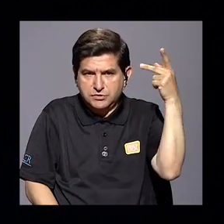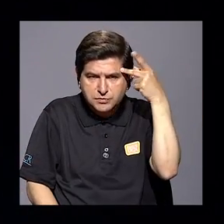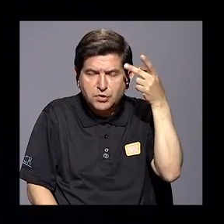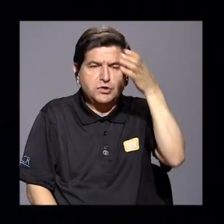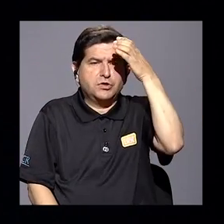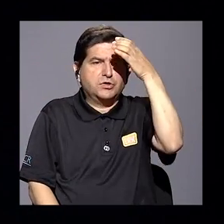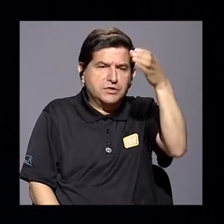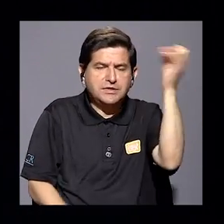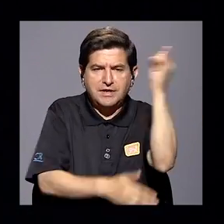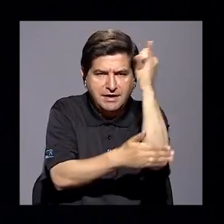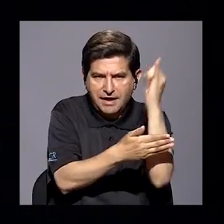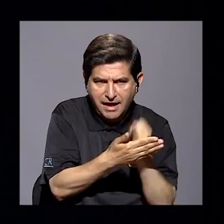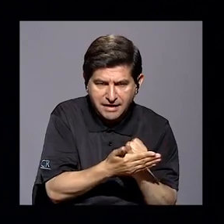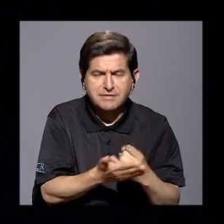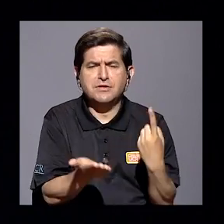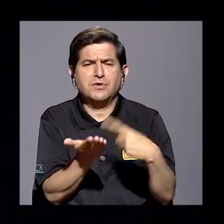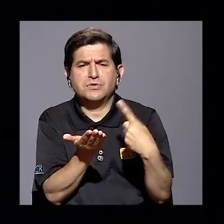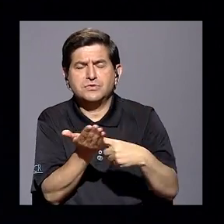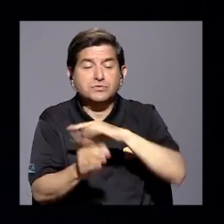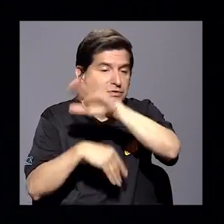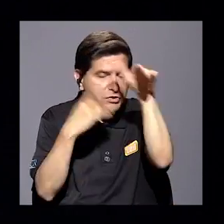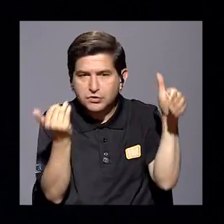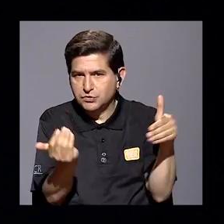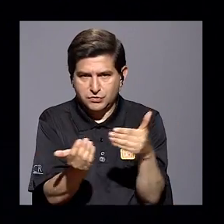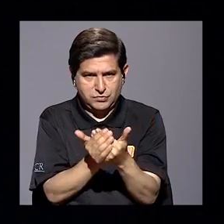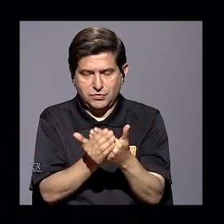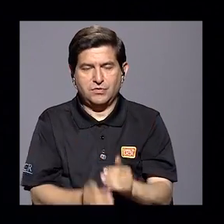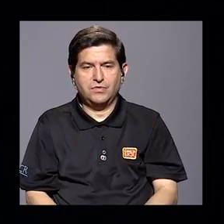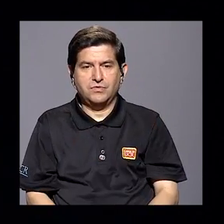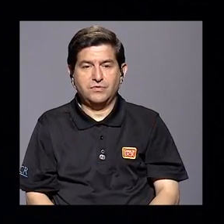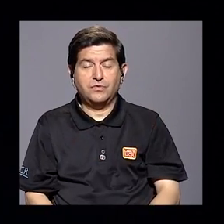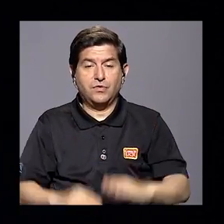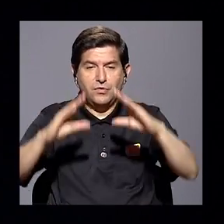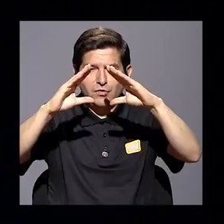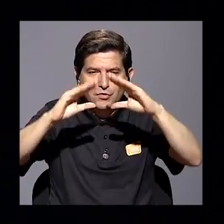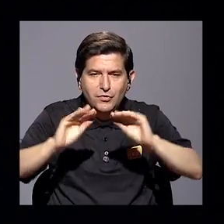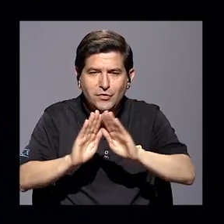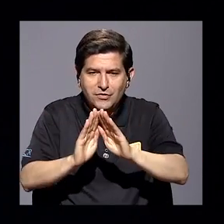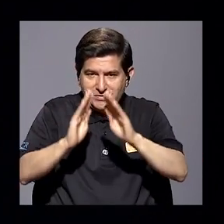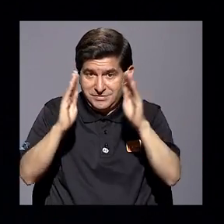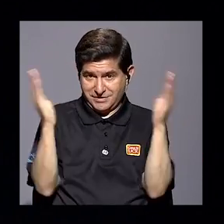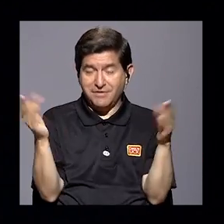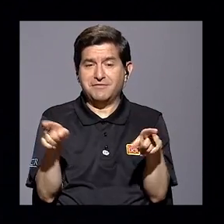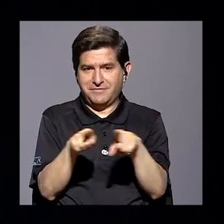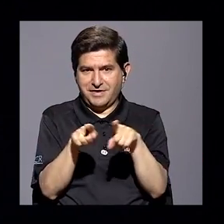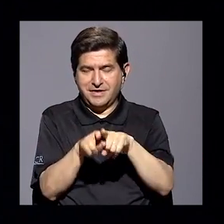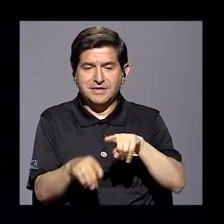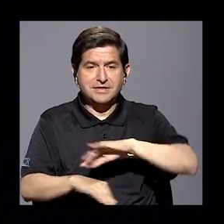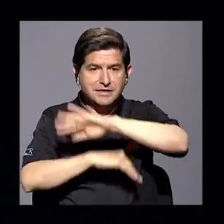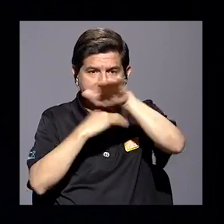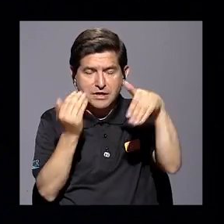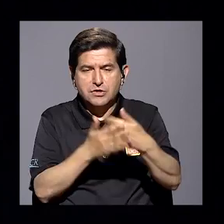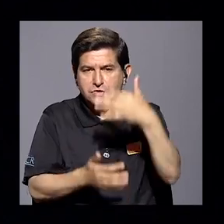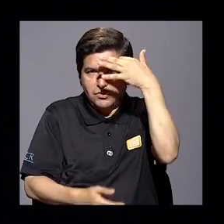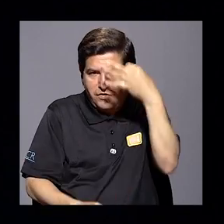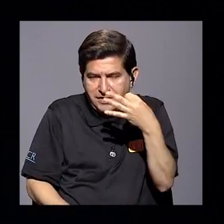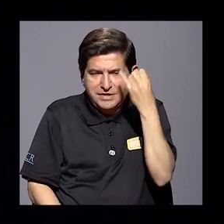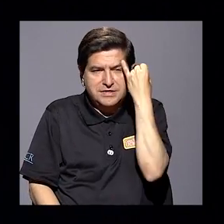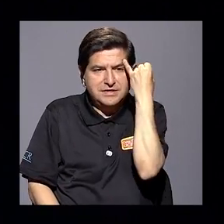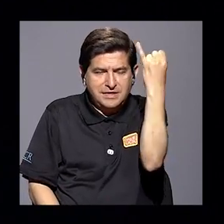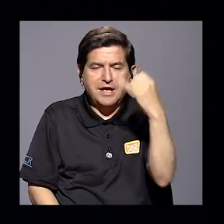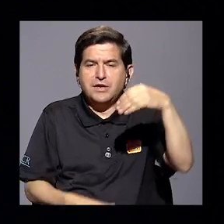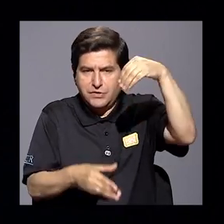política de cultura de arte y discutiremos todo aparte es una noche abierta donde cabrán todas las